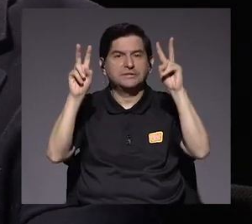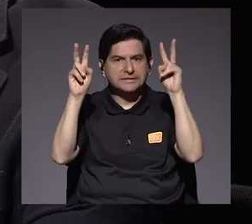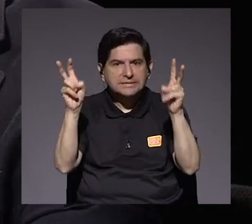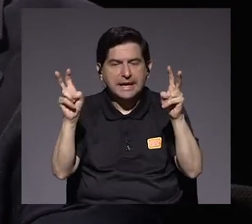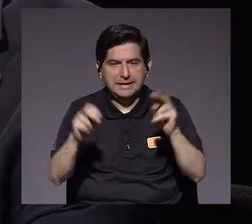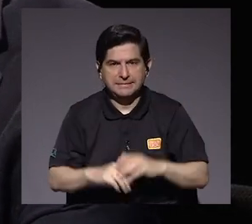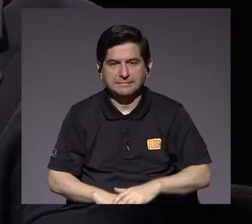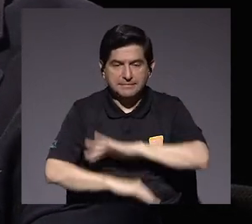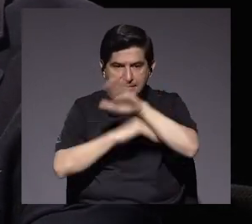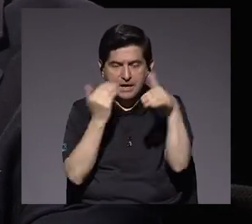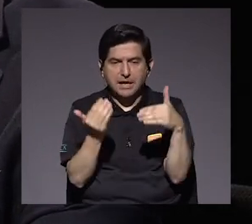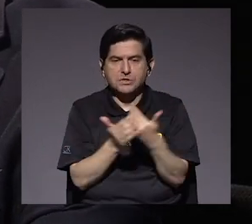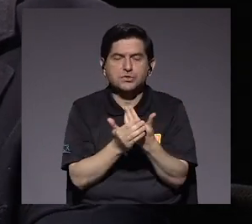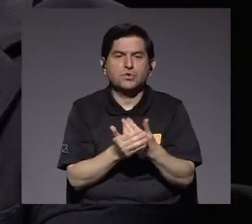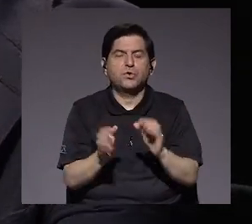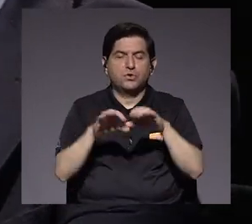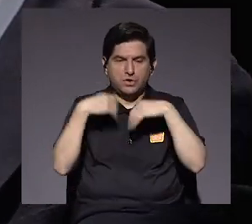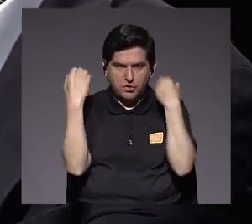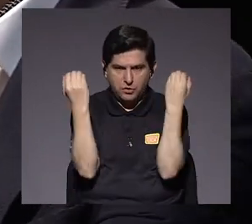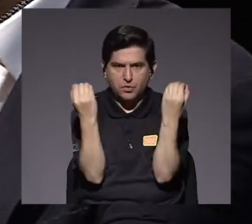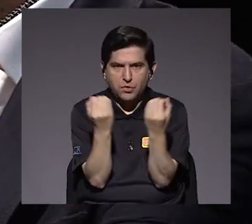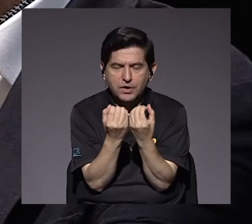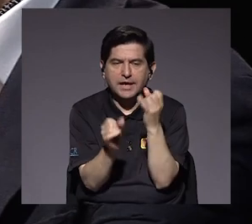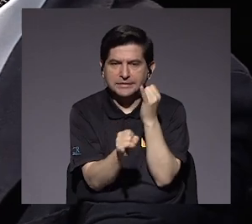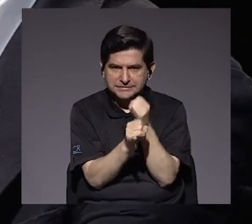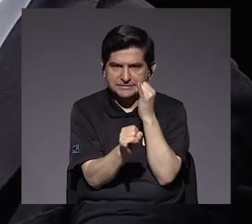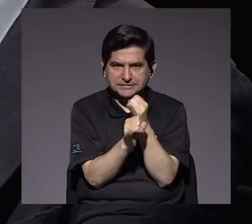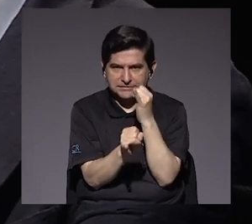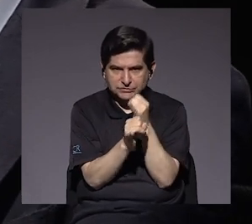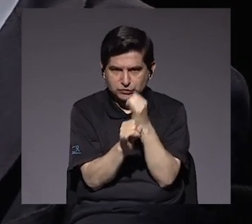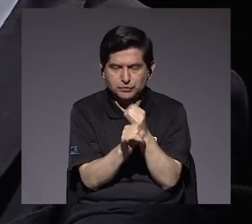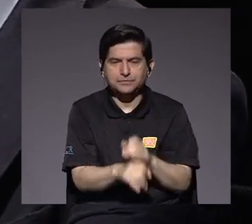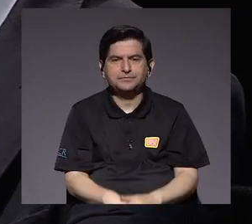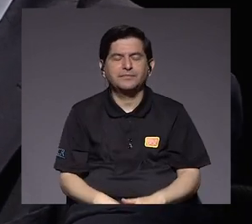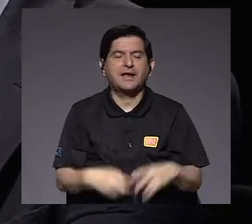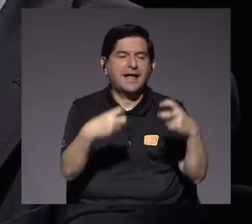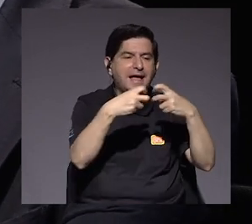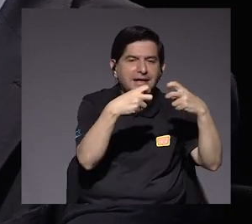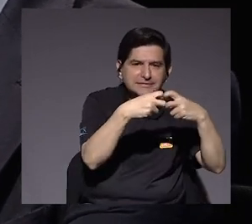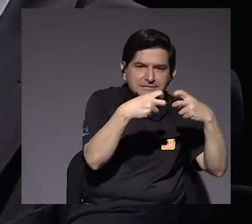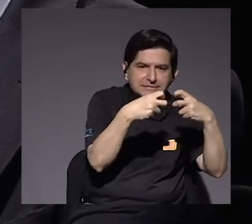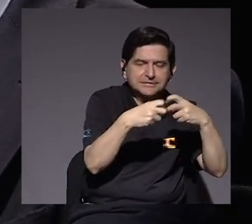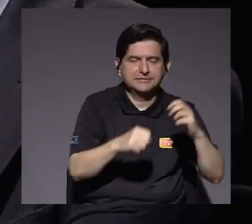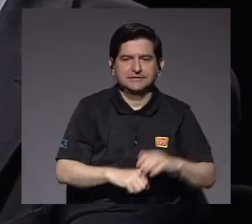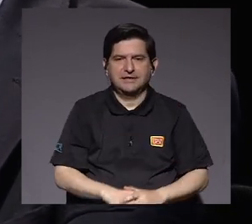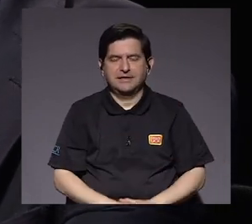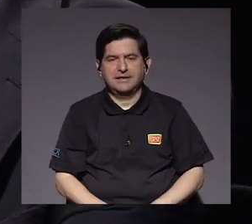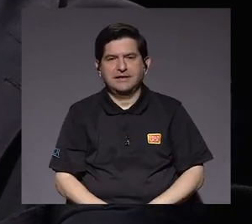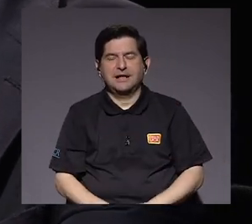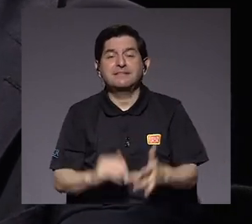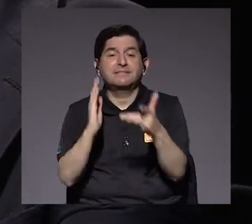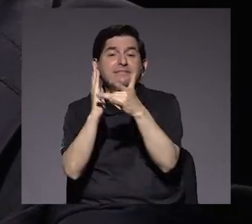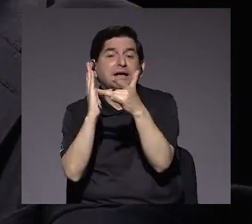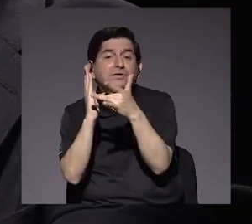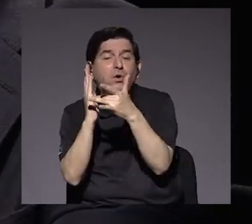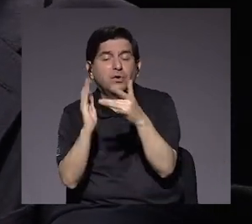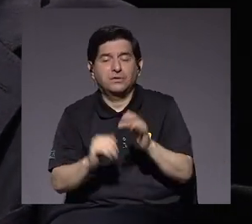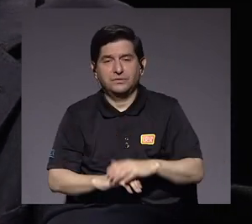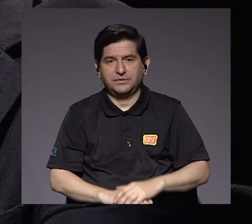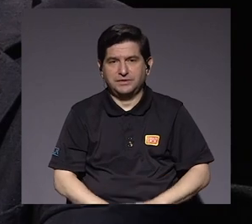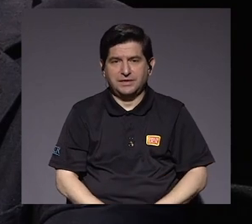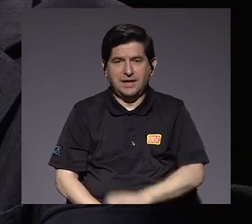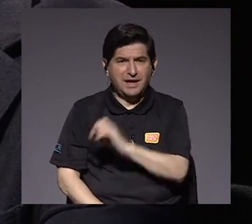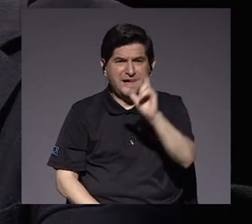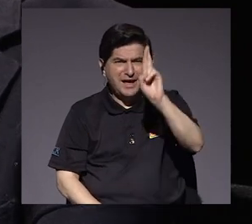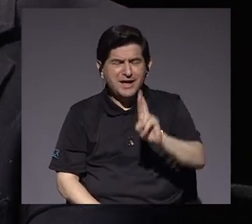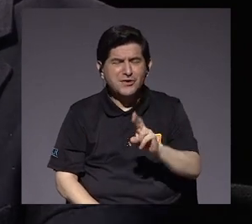está presente, y es el tema, digamos, de todo el resto de la organización institucional. Electricidad y el tema de tecnología,